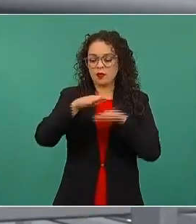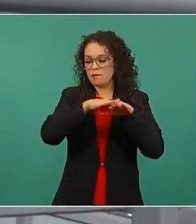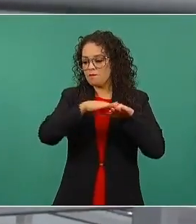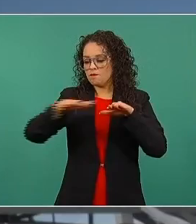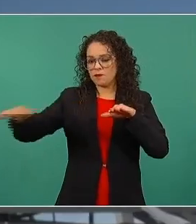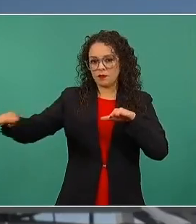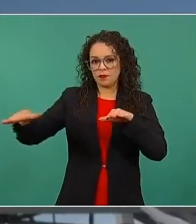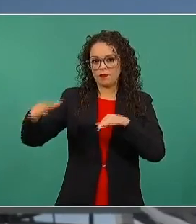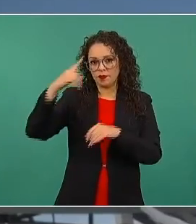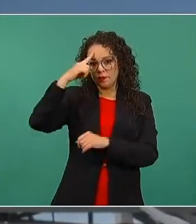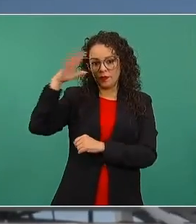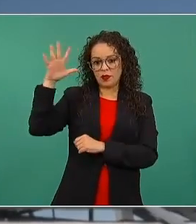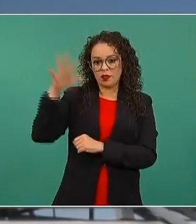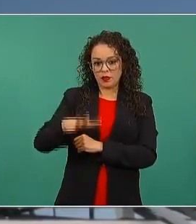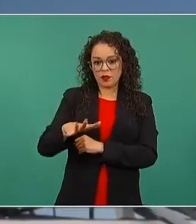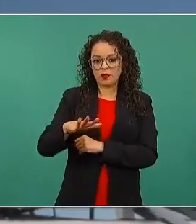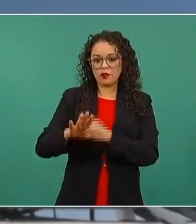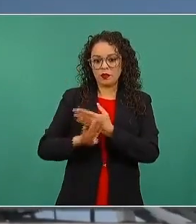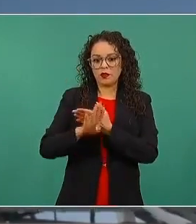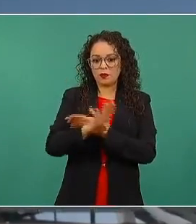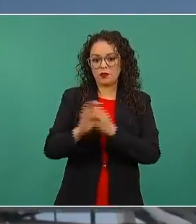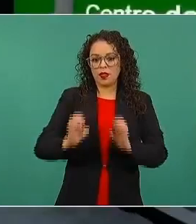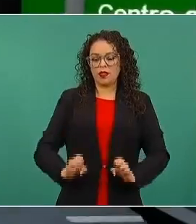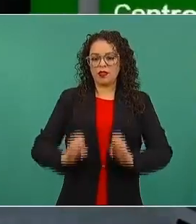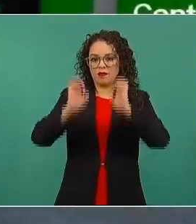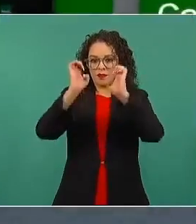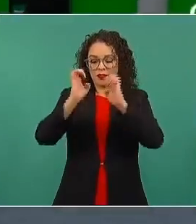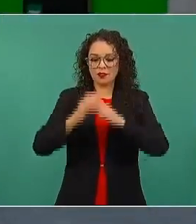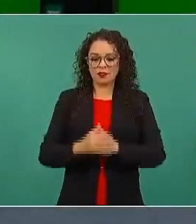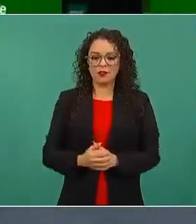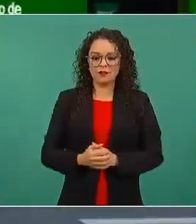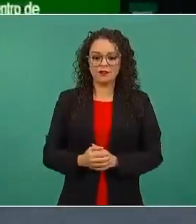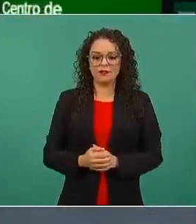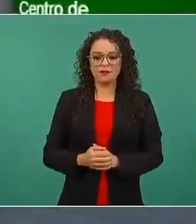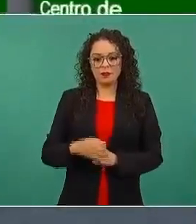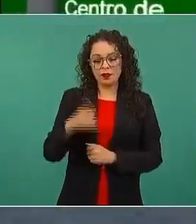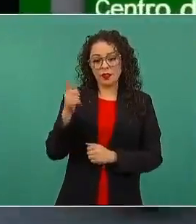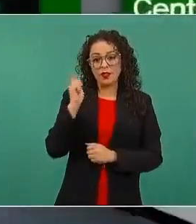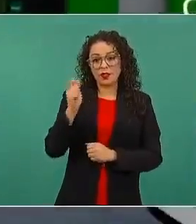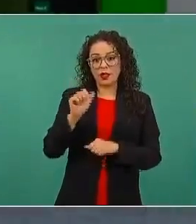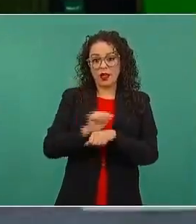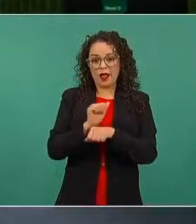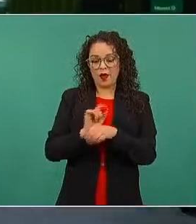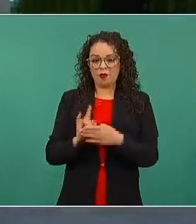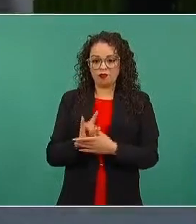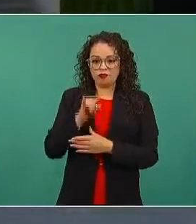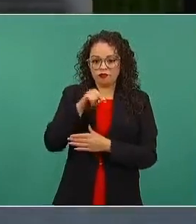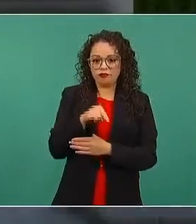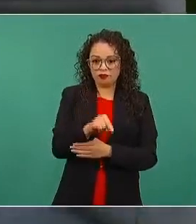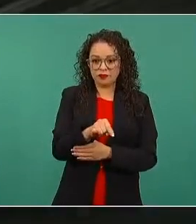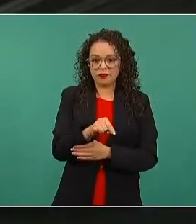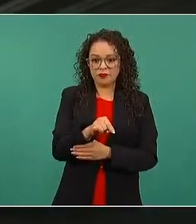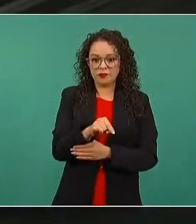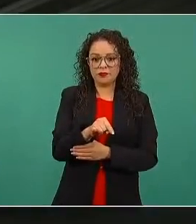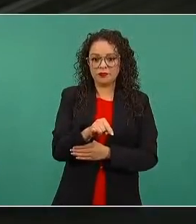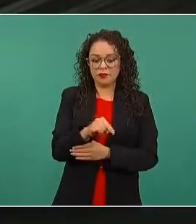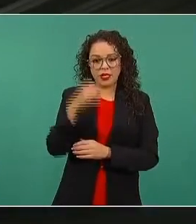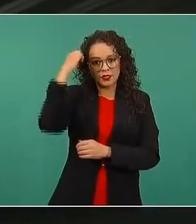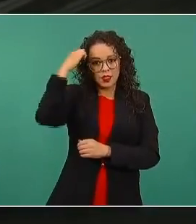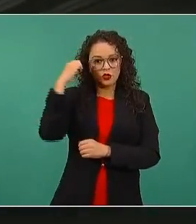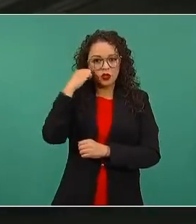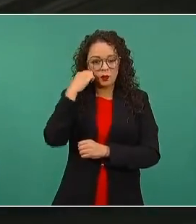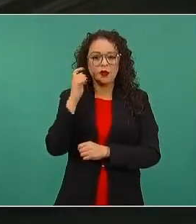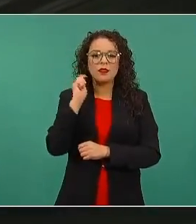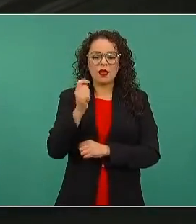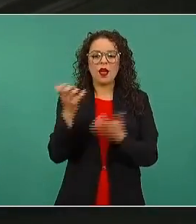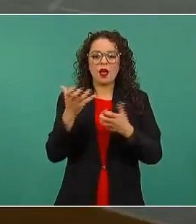los soles de la cubierta central de los edificios adosados. En el estacionamiento y terminal intermodal de transporte terrestre, se ejecutan los